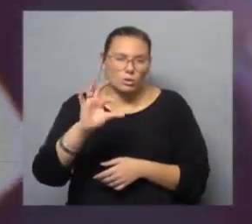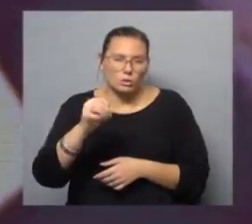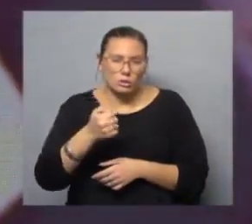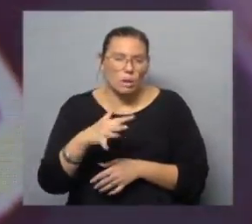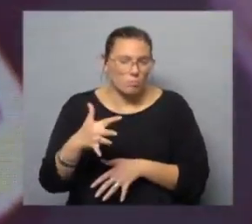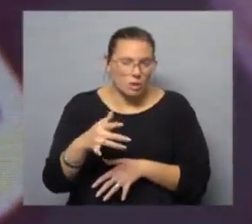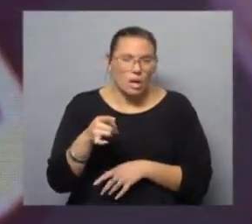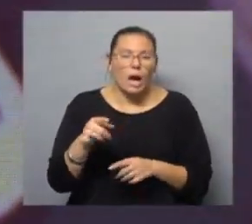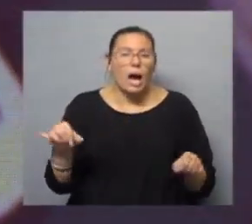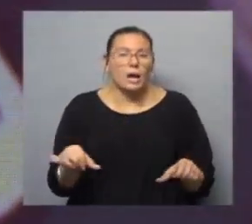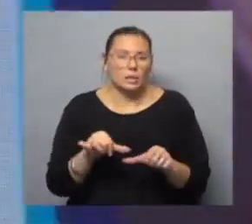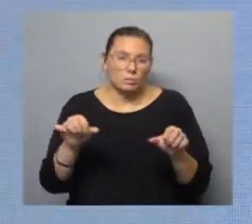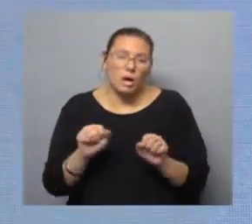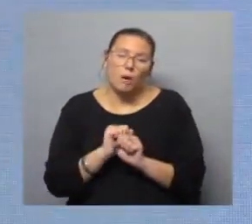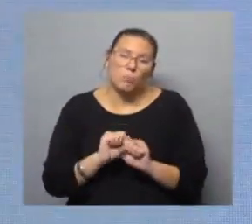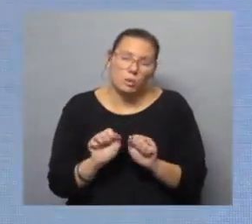Son actividades que pueden